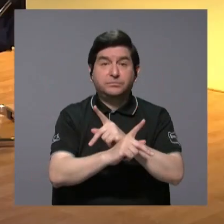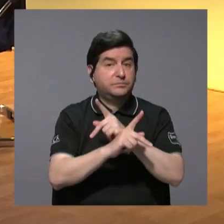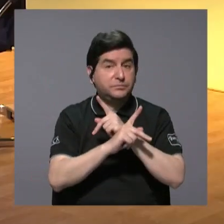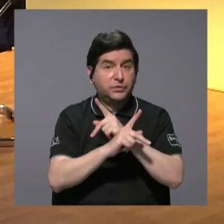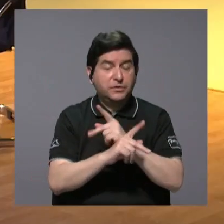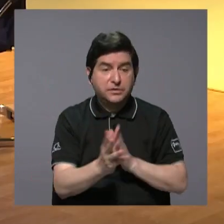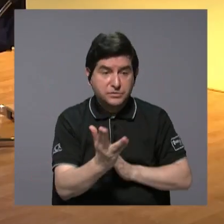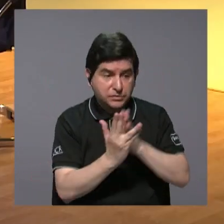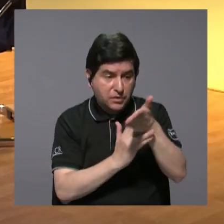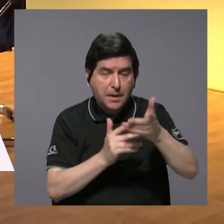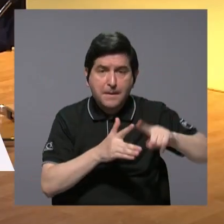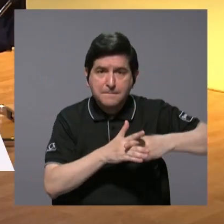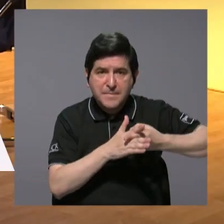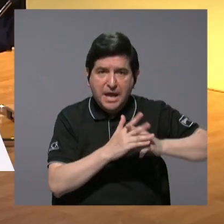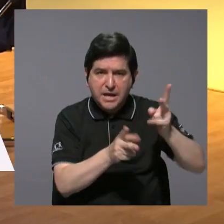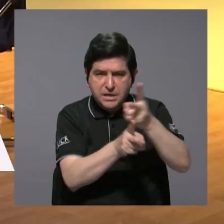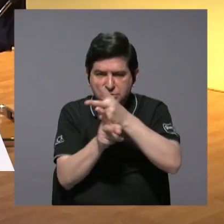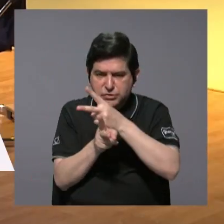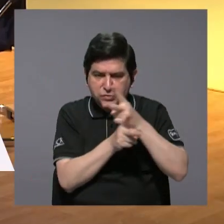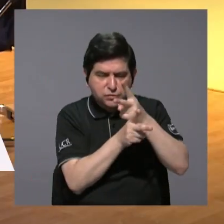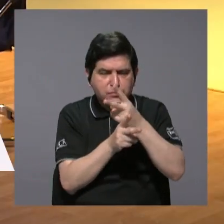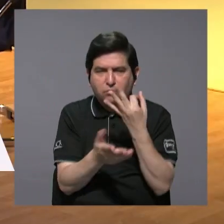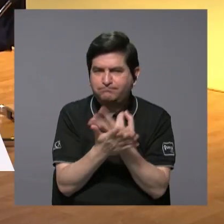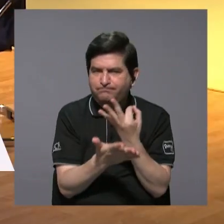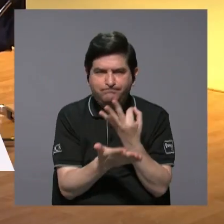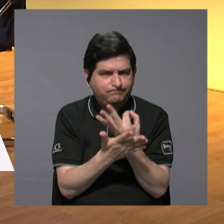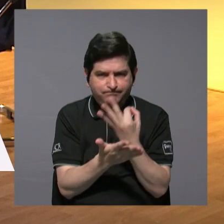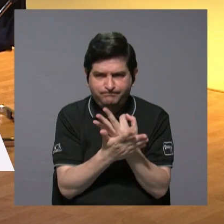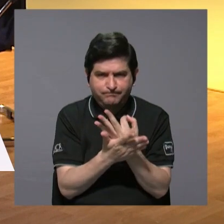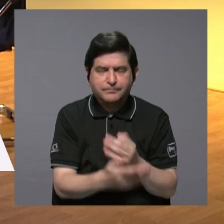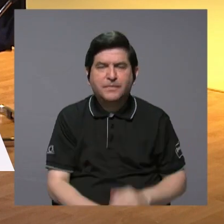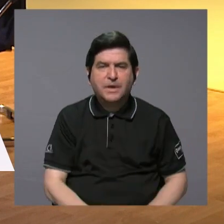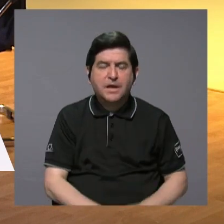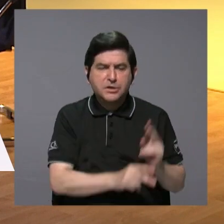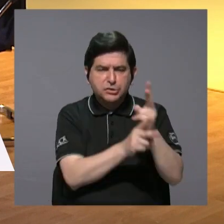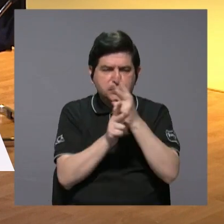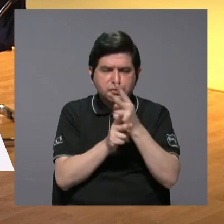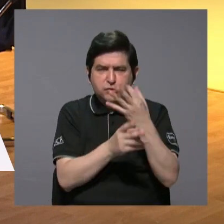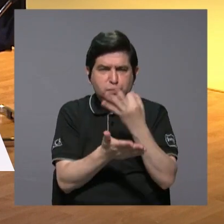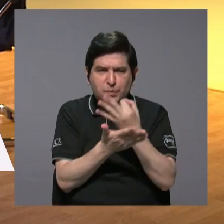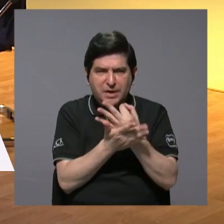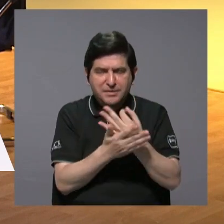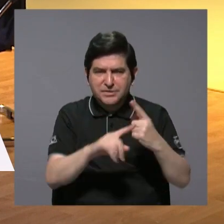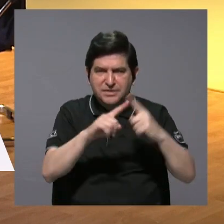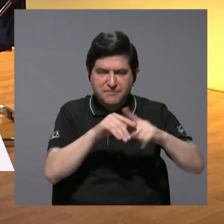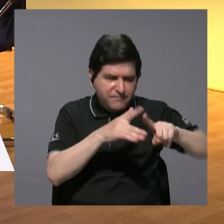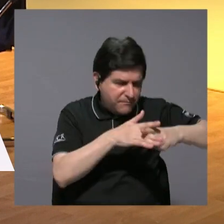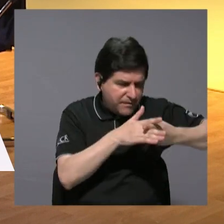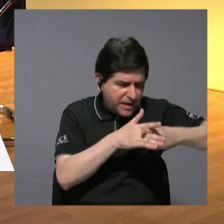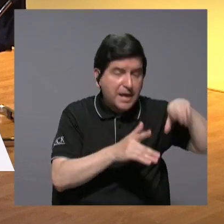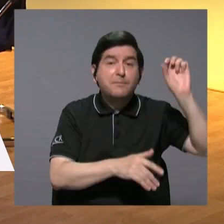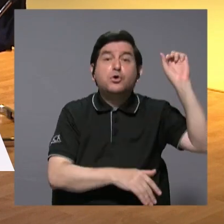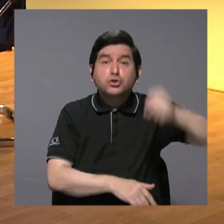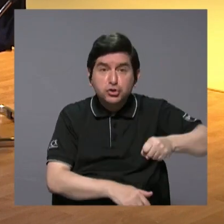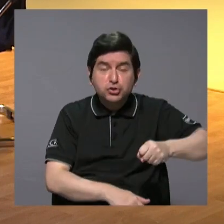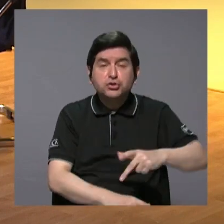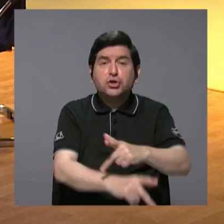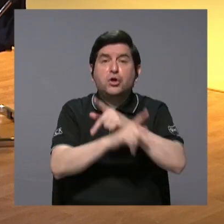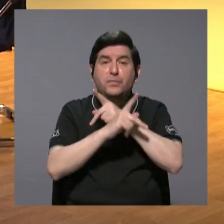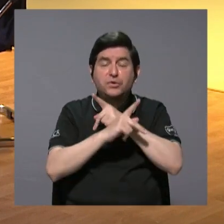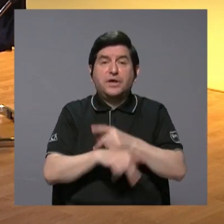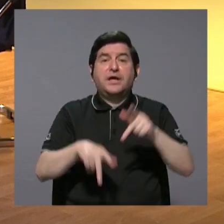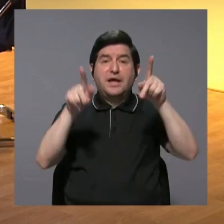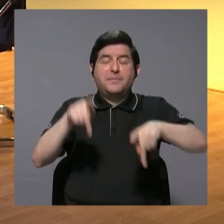a través de los mecanismos de supervisión financiera. Los mecanismos de supervisión financiera sí deberían estar, es para proteger a los